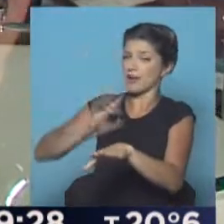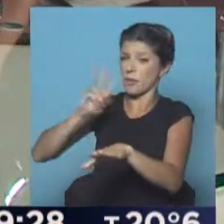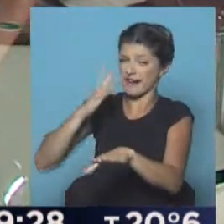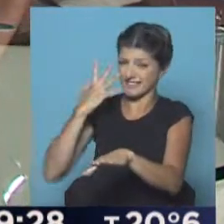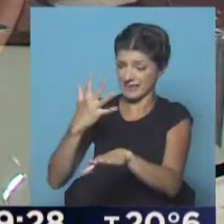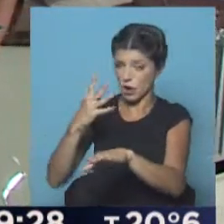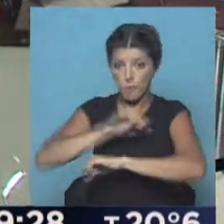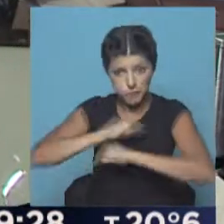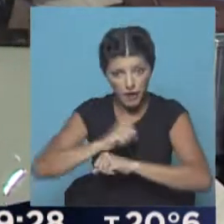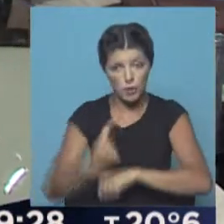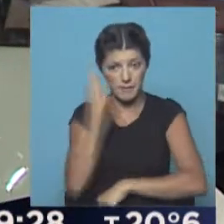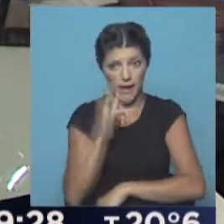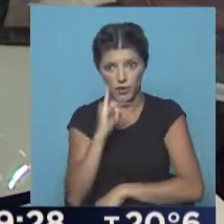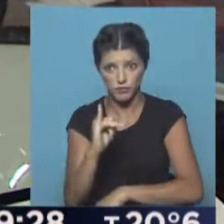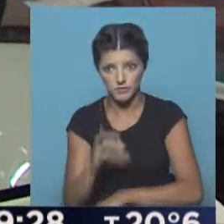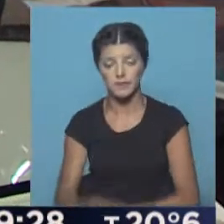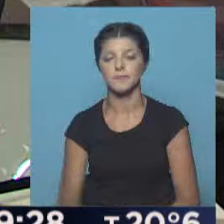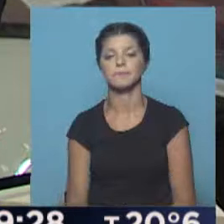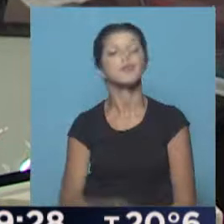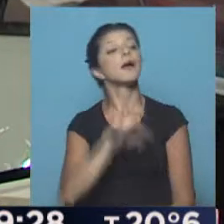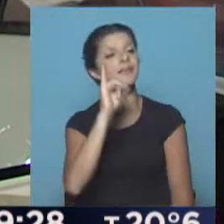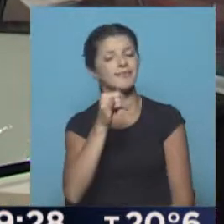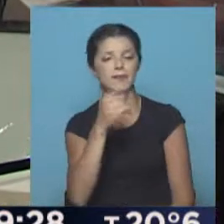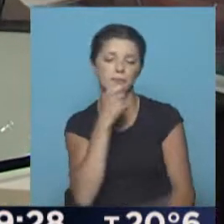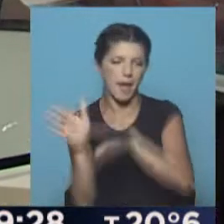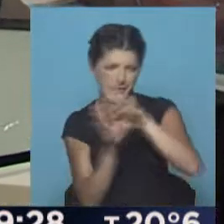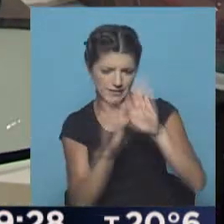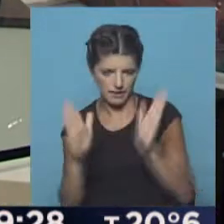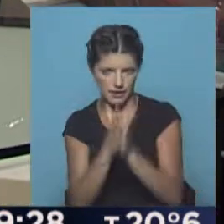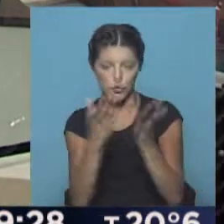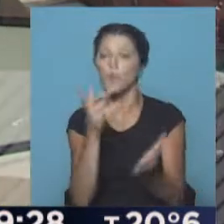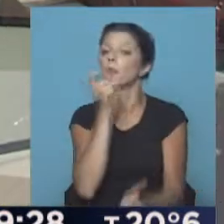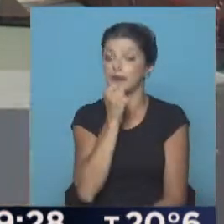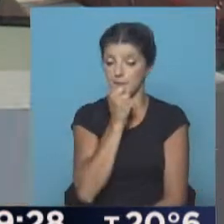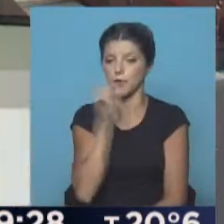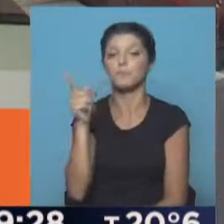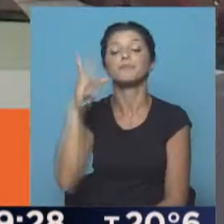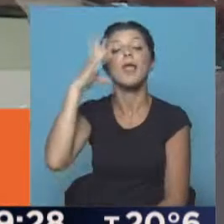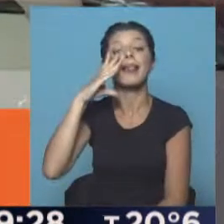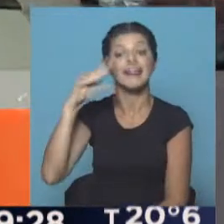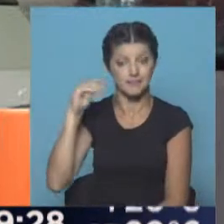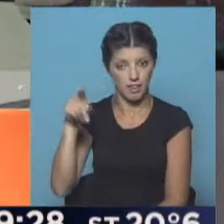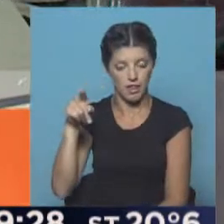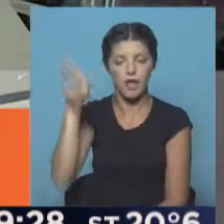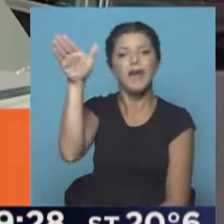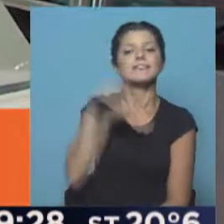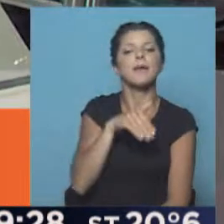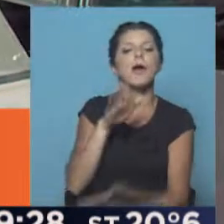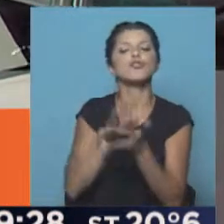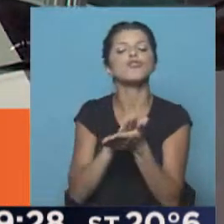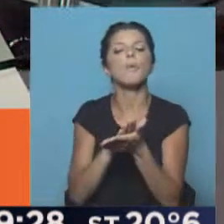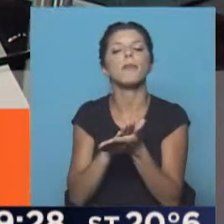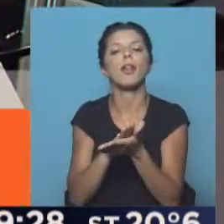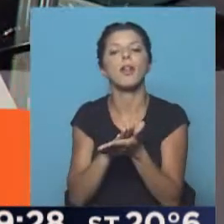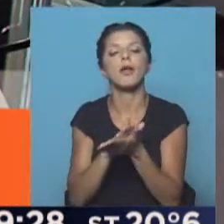se sale del libro, ¿no? Pero fijémonos el caso de a Cristina cuando la llaman en el caso